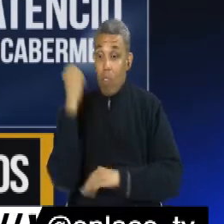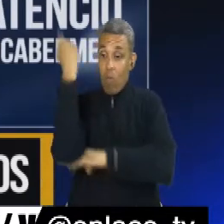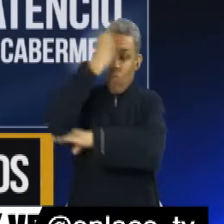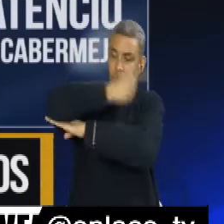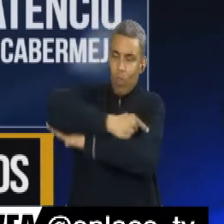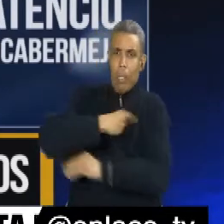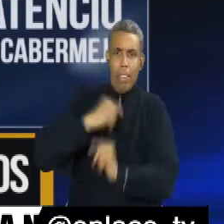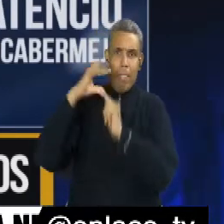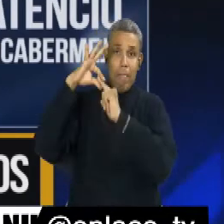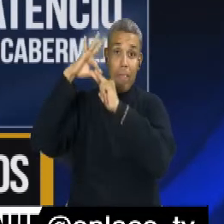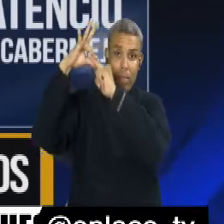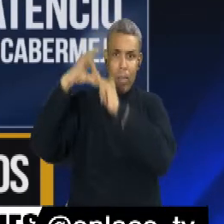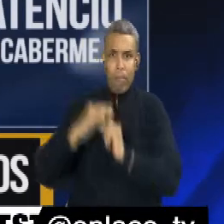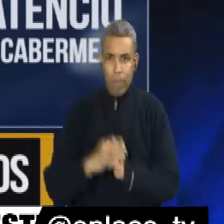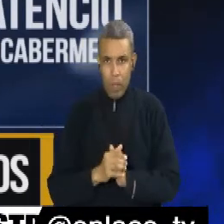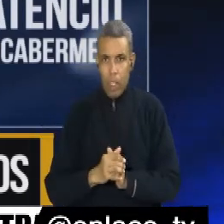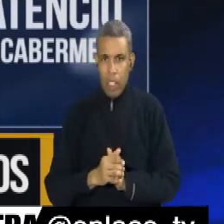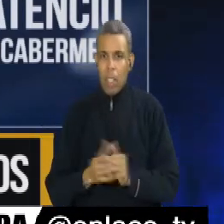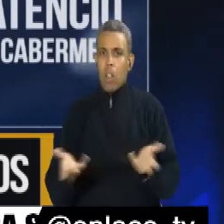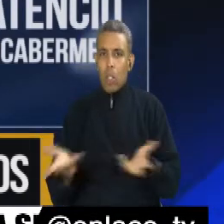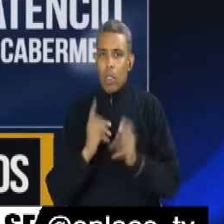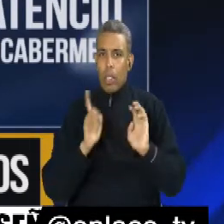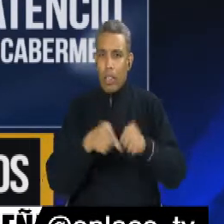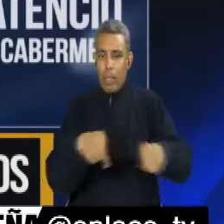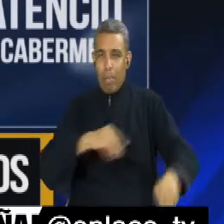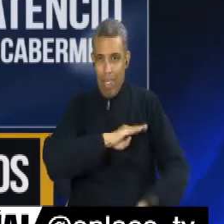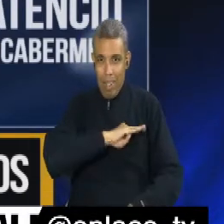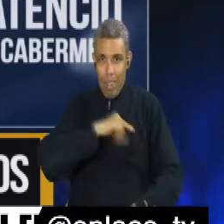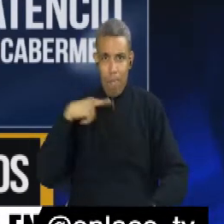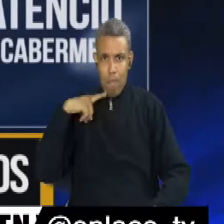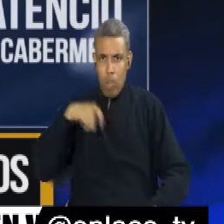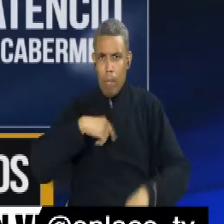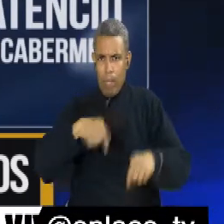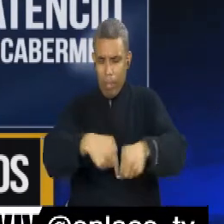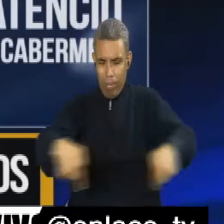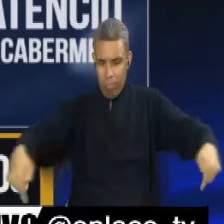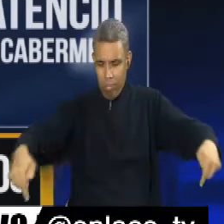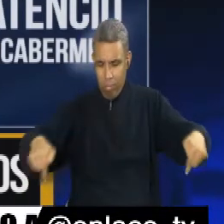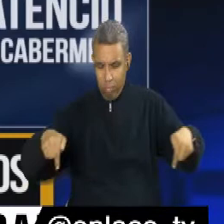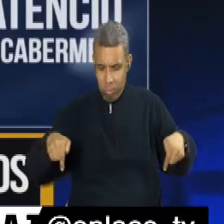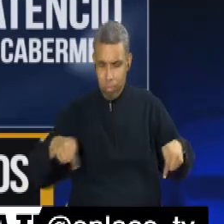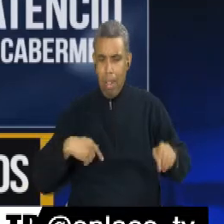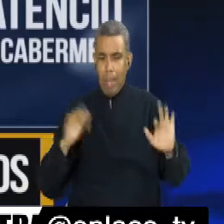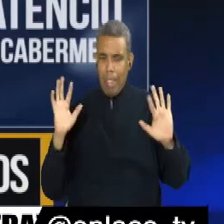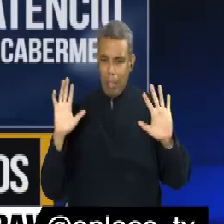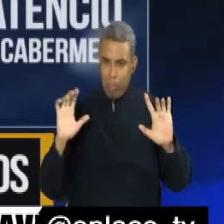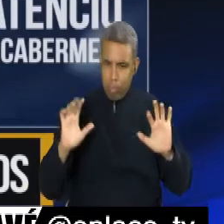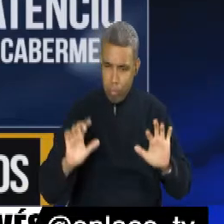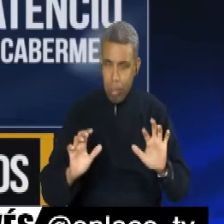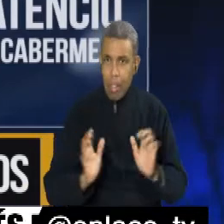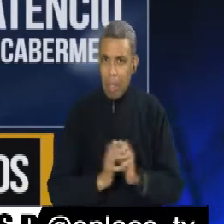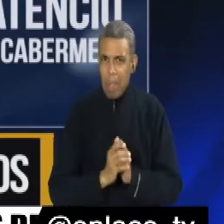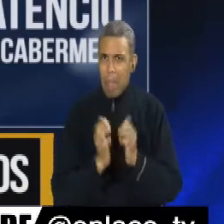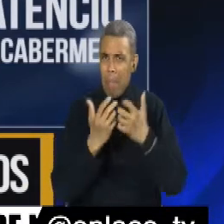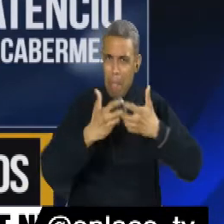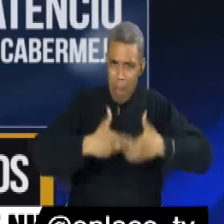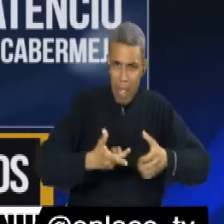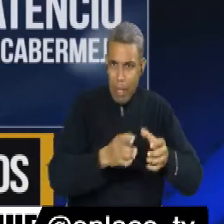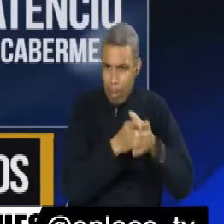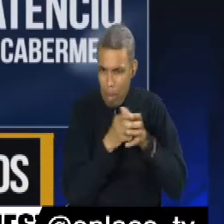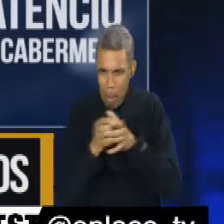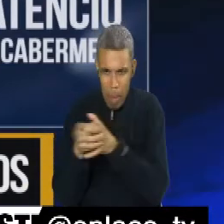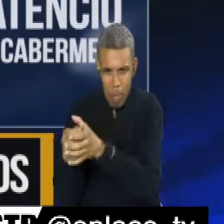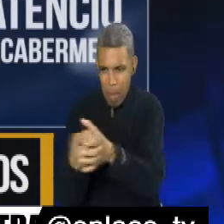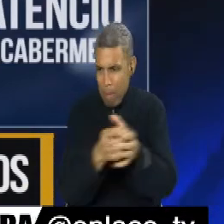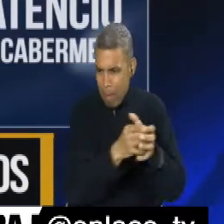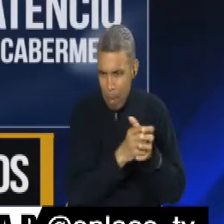auditorio de la Alcaldía de Bucaramanga, donde están todas las empresas prestadoras y la superintendencia,